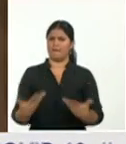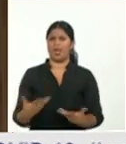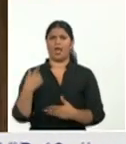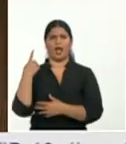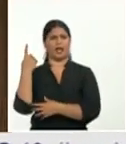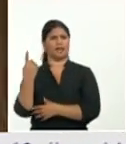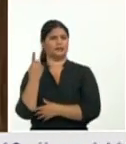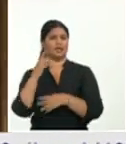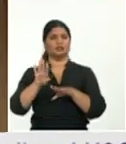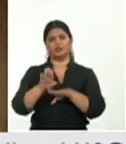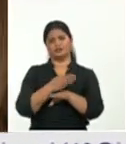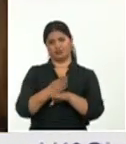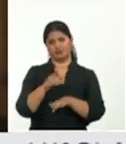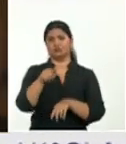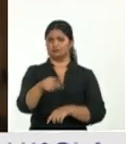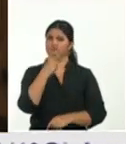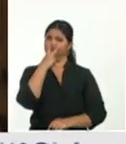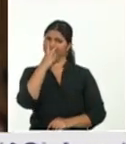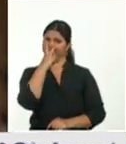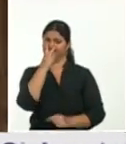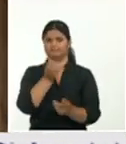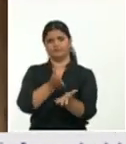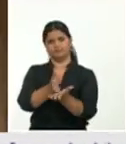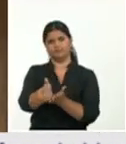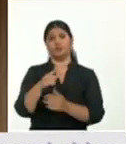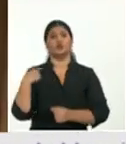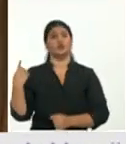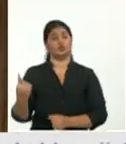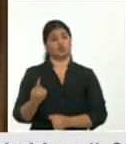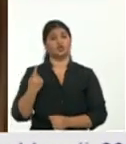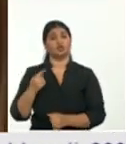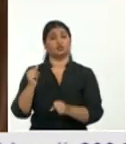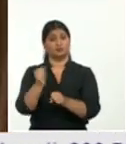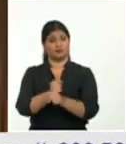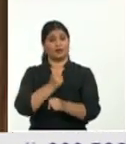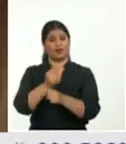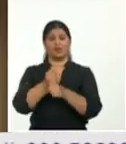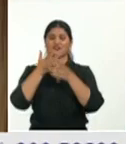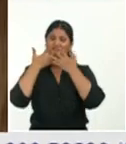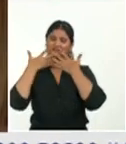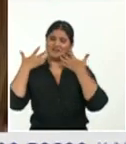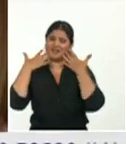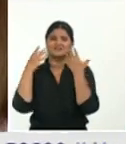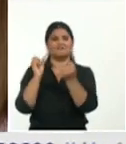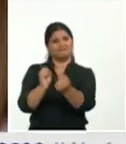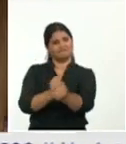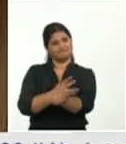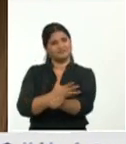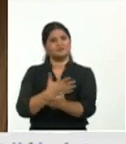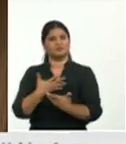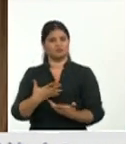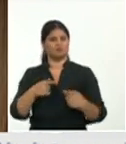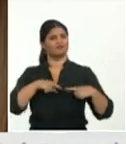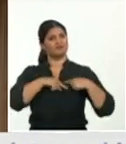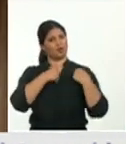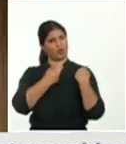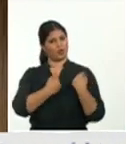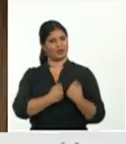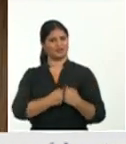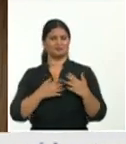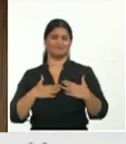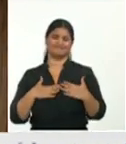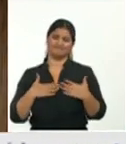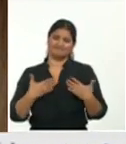Son muchos los retos que nos asisten a la misión médica cubana en Venezuela para lo que queda de este año 2021. En especial,